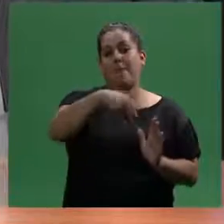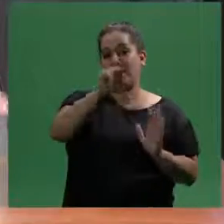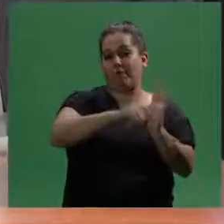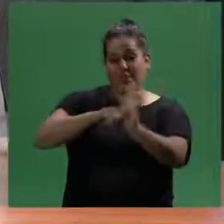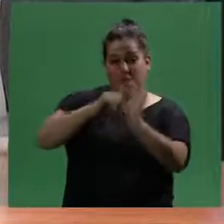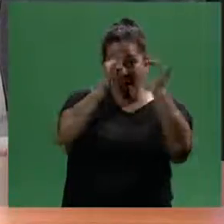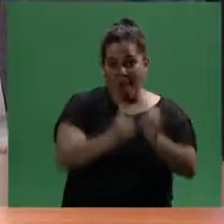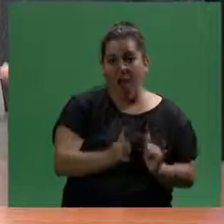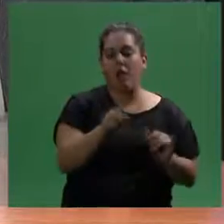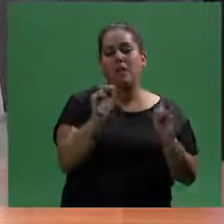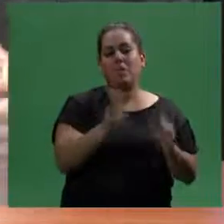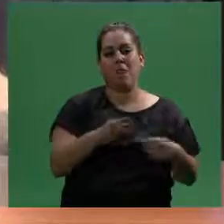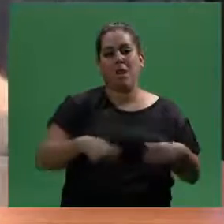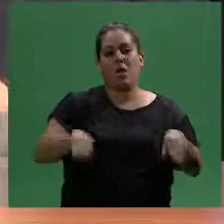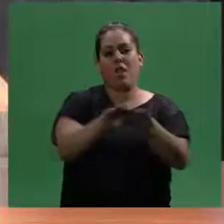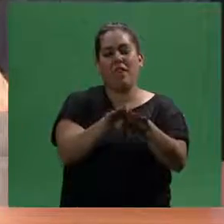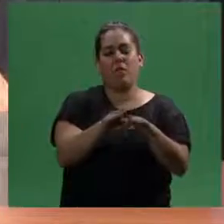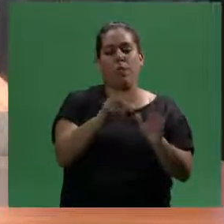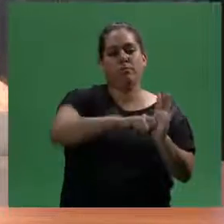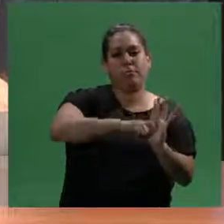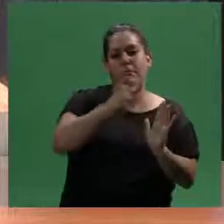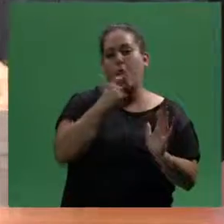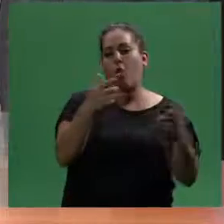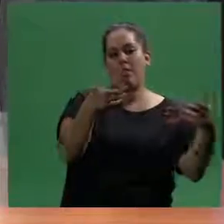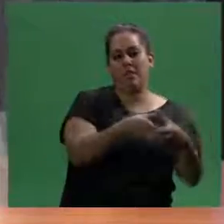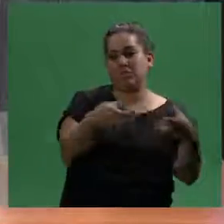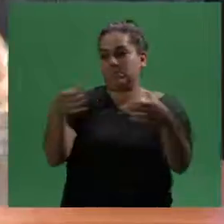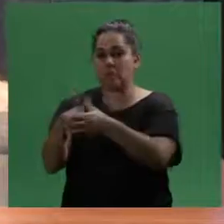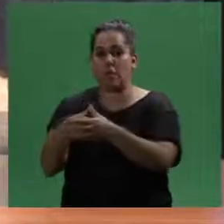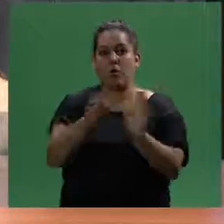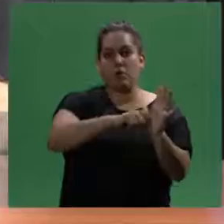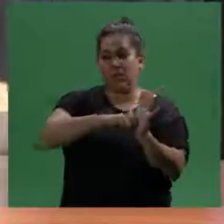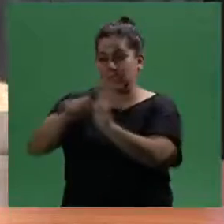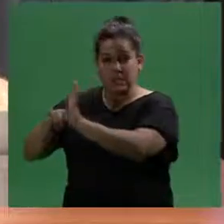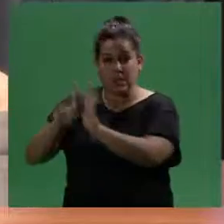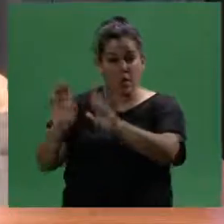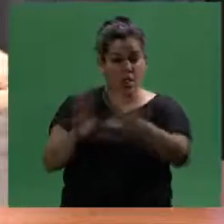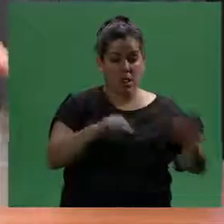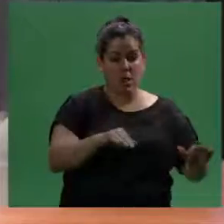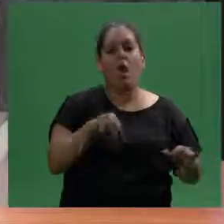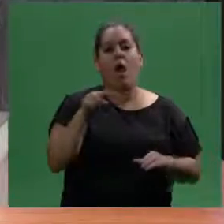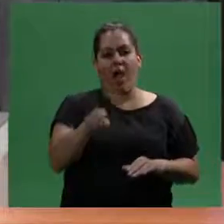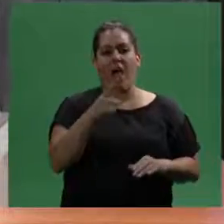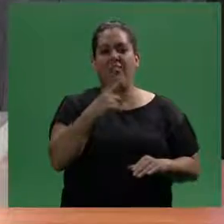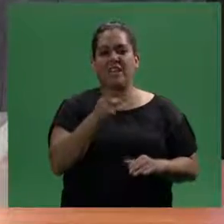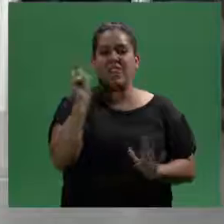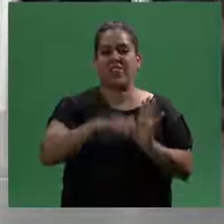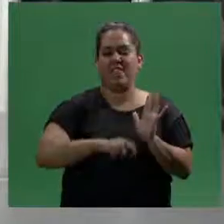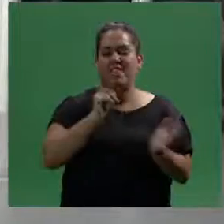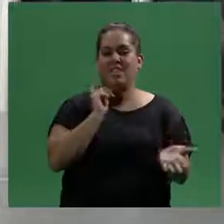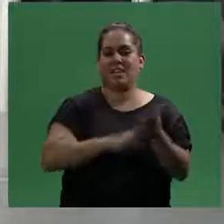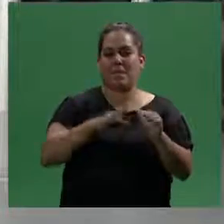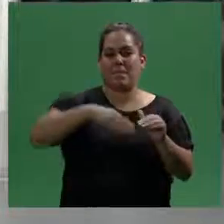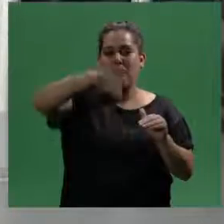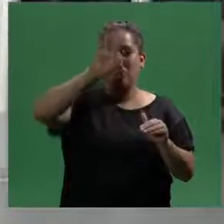del expediente. El que tiene más firmas y el que tiene igualdad de firmas, si hay 2 despachos, 2 dictámenes con igual cantidad de firmas,